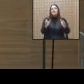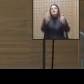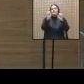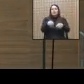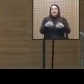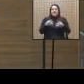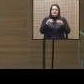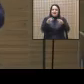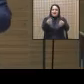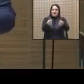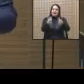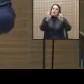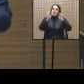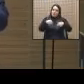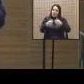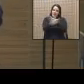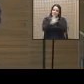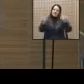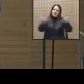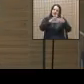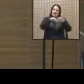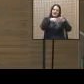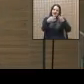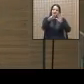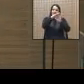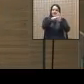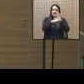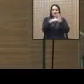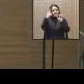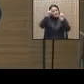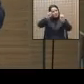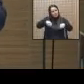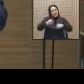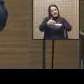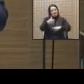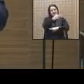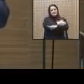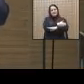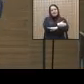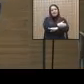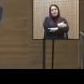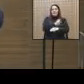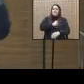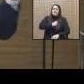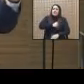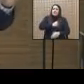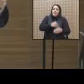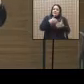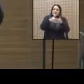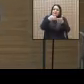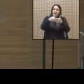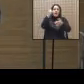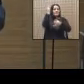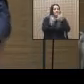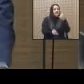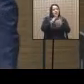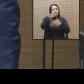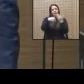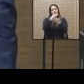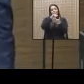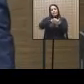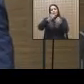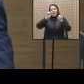agenda para que podamos avanzar. Perdón la insistencia porque al final todo esto puede